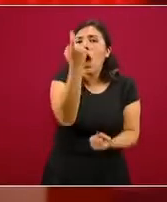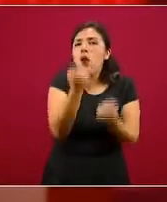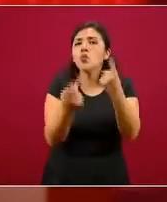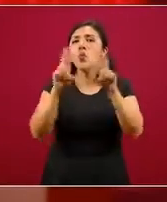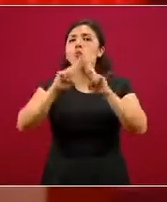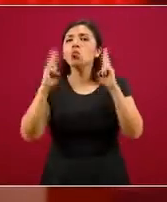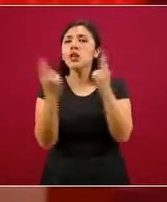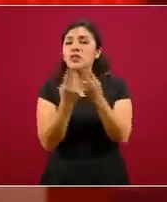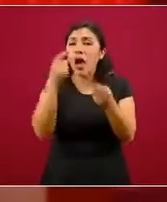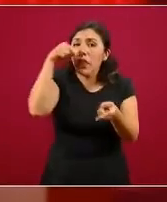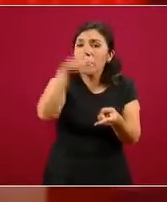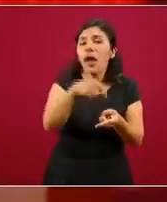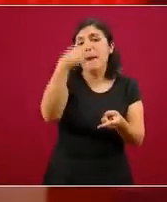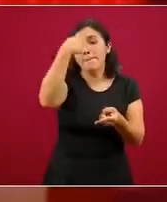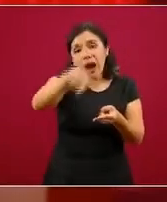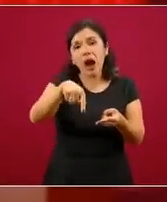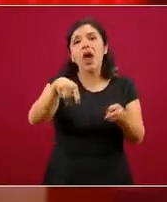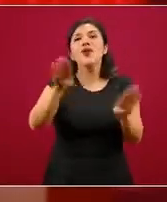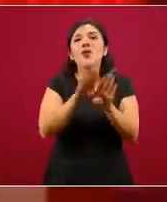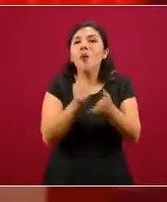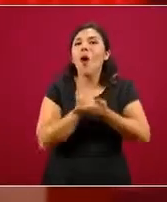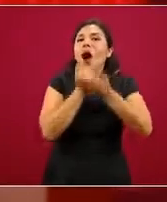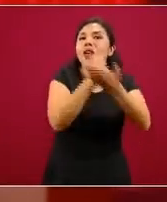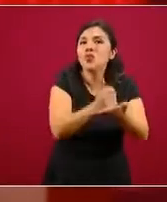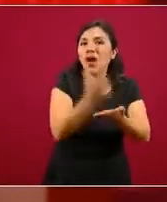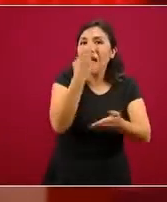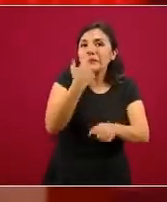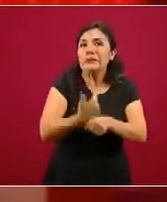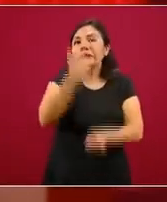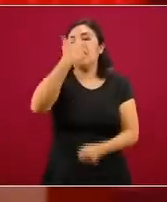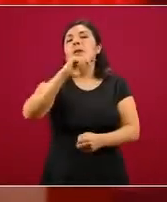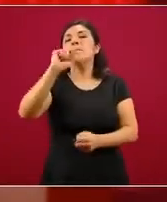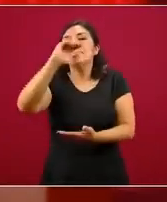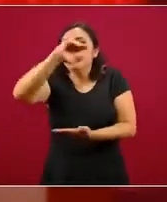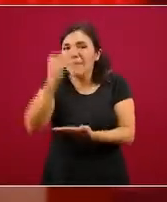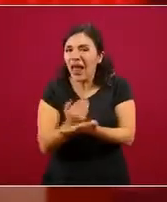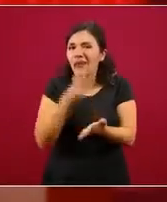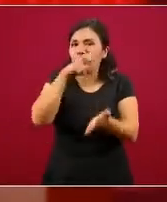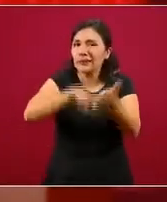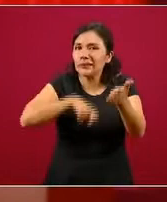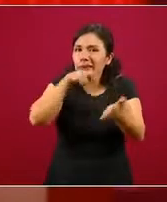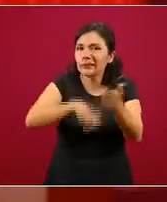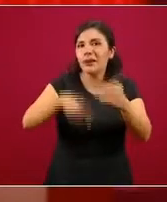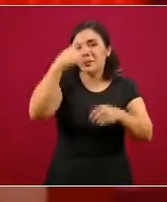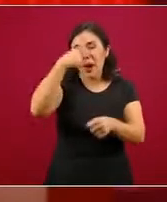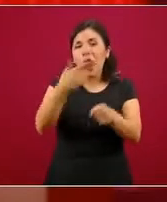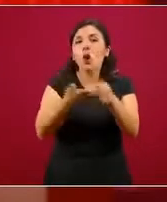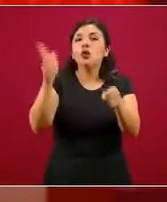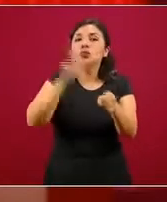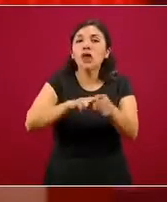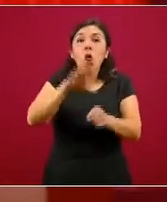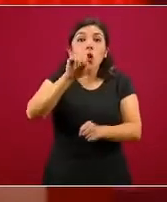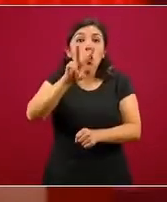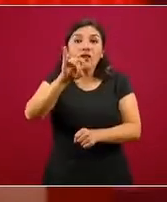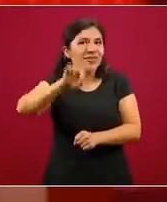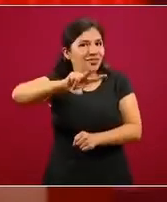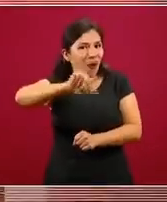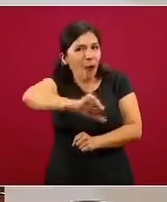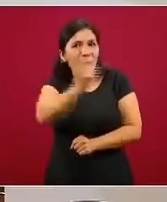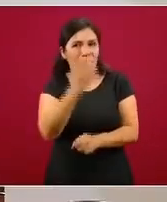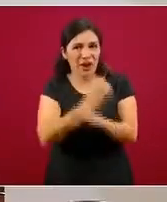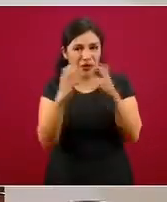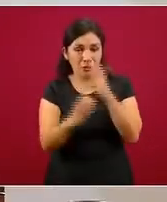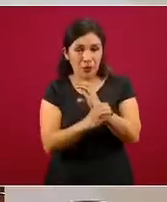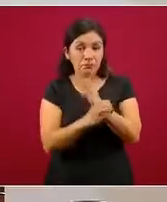unidades para amortiguar este impacto de la saturación de los servicios no COVID. En